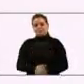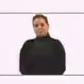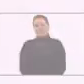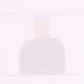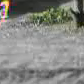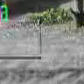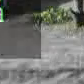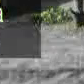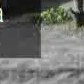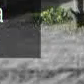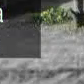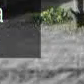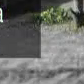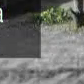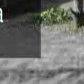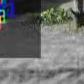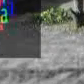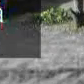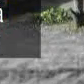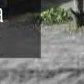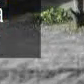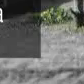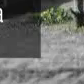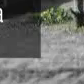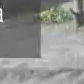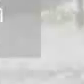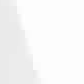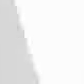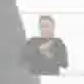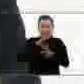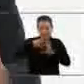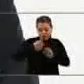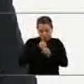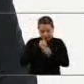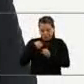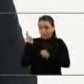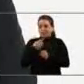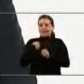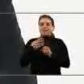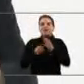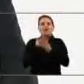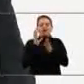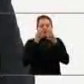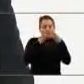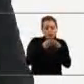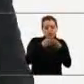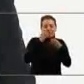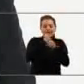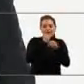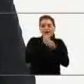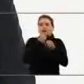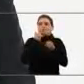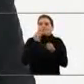jóvenes uruguayos. Participación y calidad de vida. Estamos trabajando en la creación de instancias